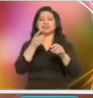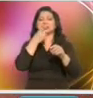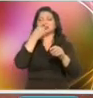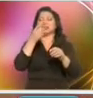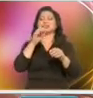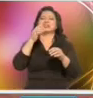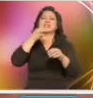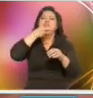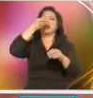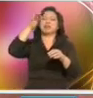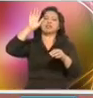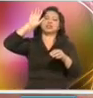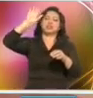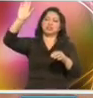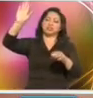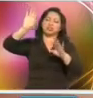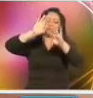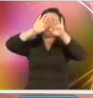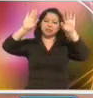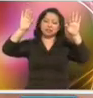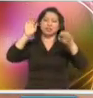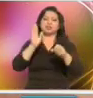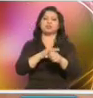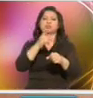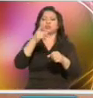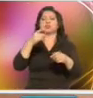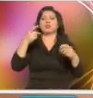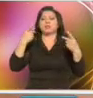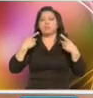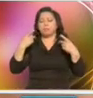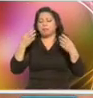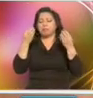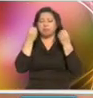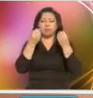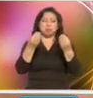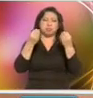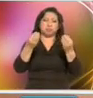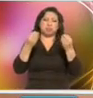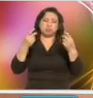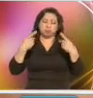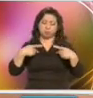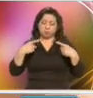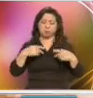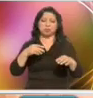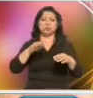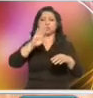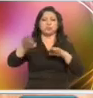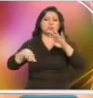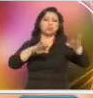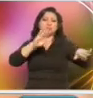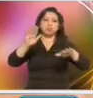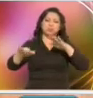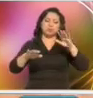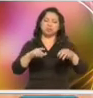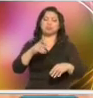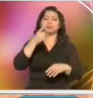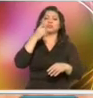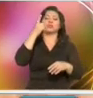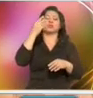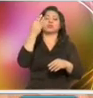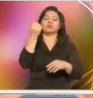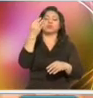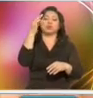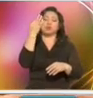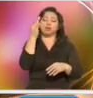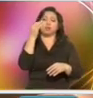que quemar cadáveres en la ciudad porque podía haber una peste, o sea, verdaderamente se sufrió mucho. Empezó el 9 de febrero de 1913, Sí.